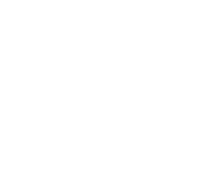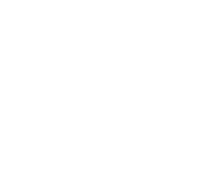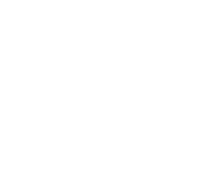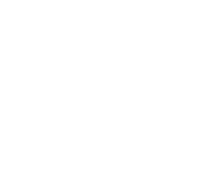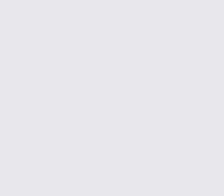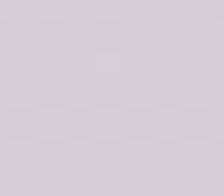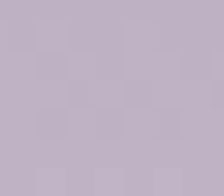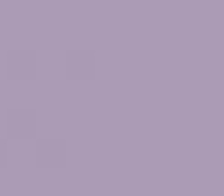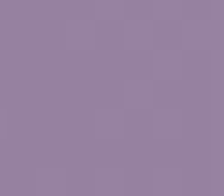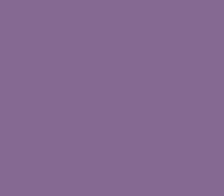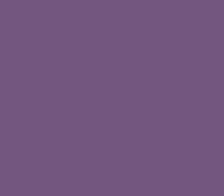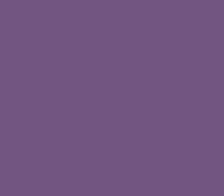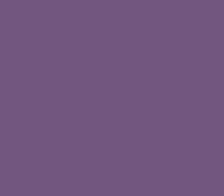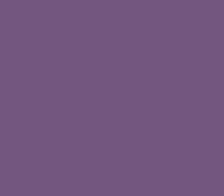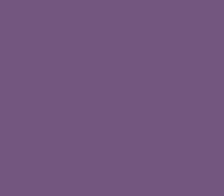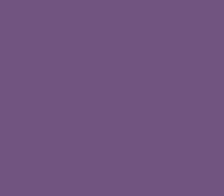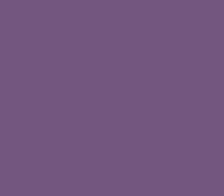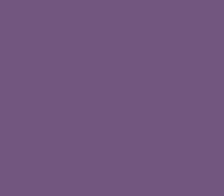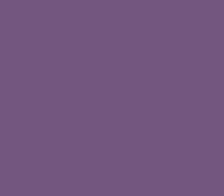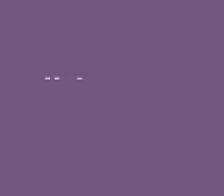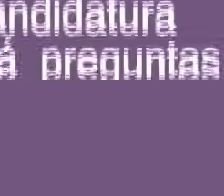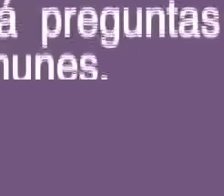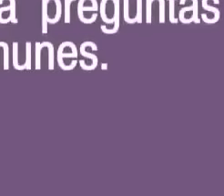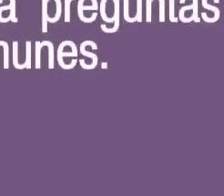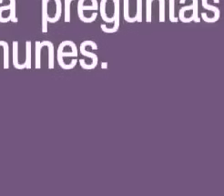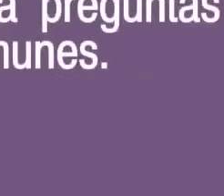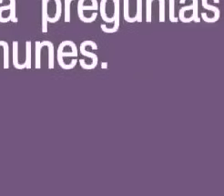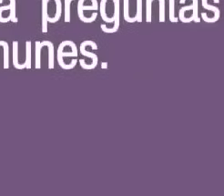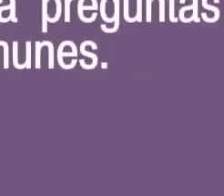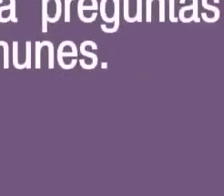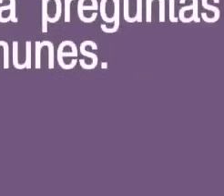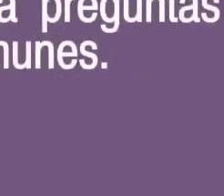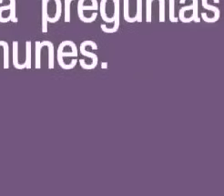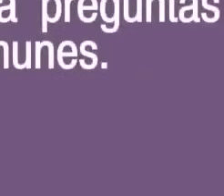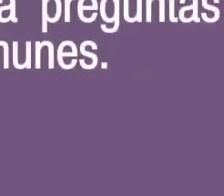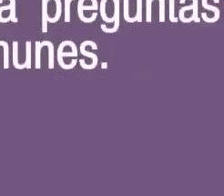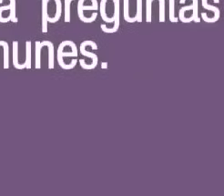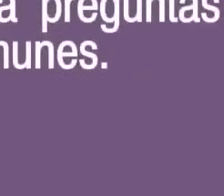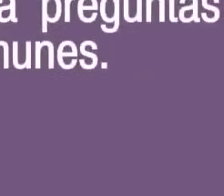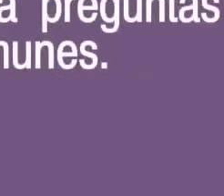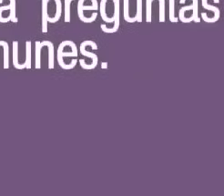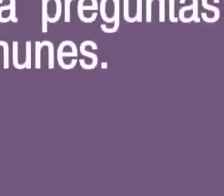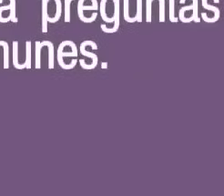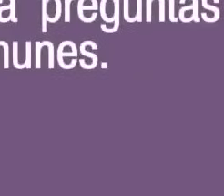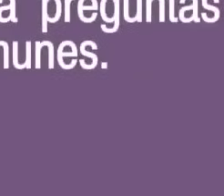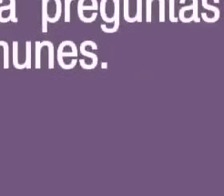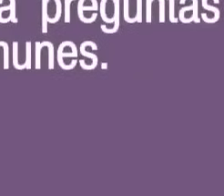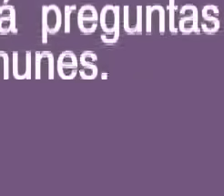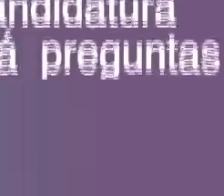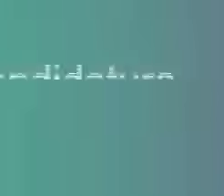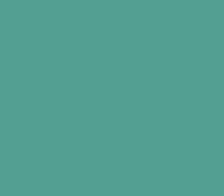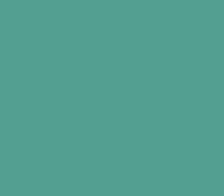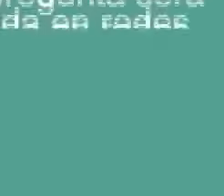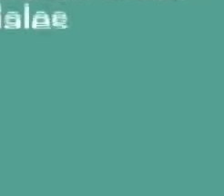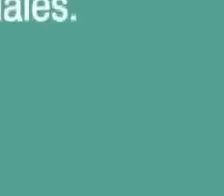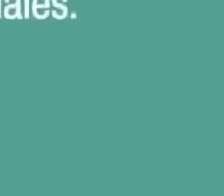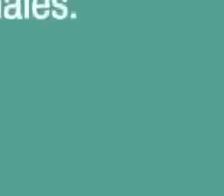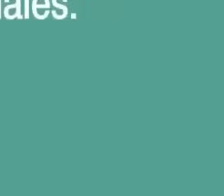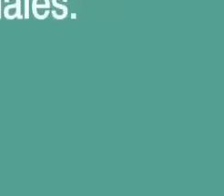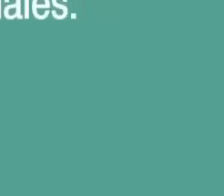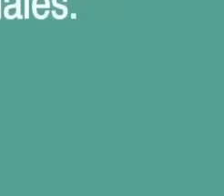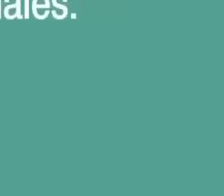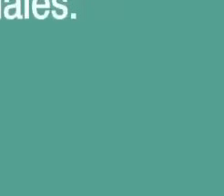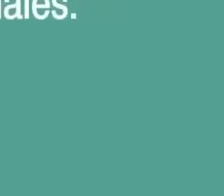Democracia y participación ciudadana. En este segmento, cada candidatura responderá preguntas comunes recibidas de la ciudadanía. La